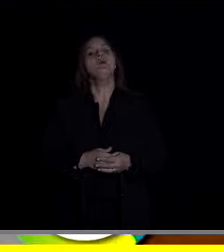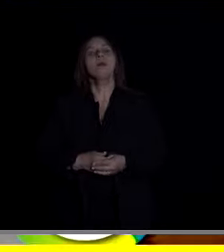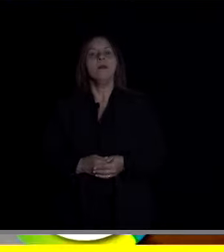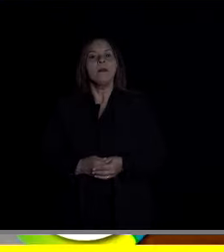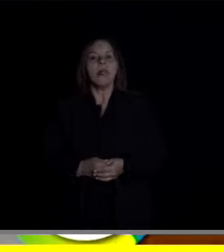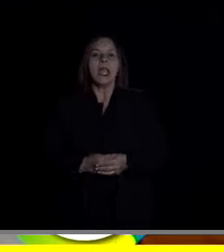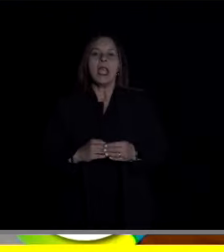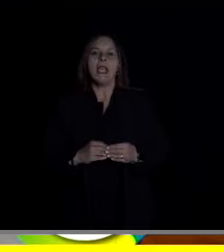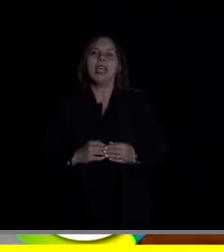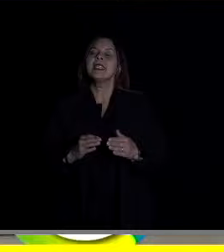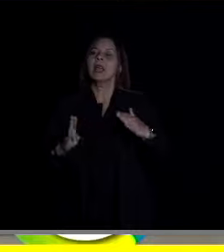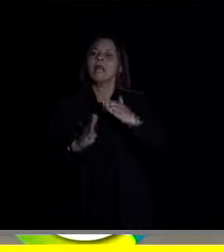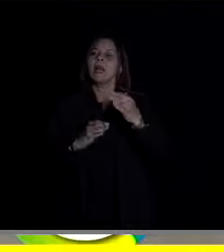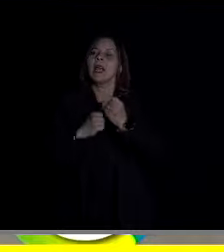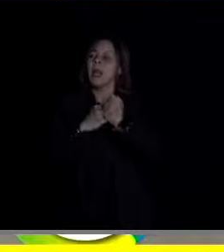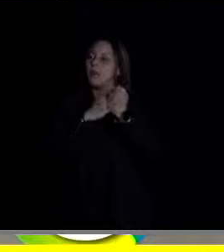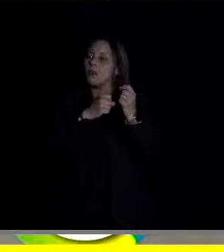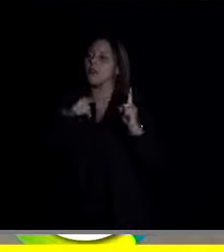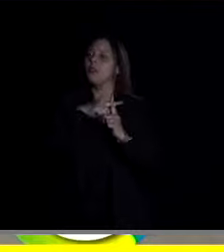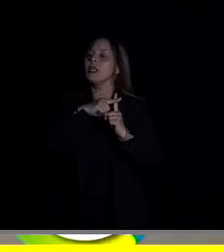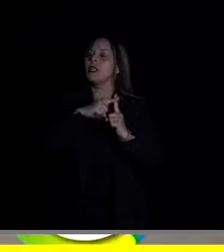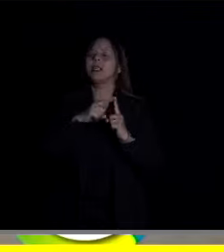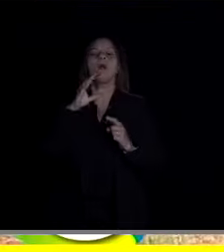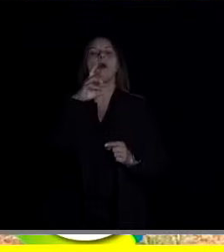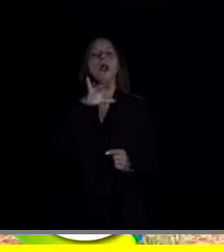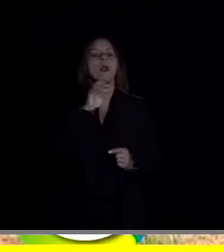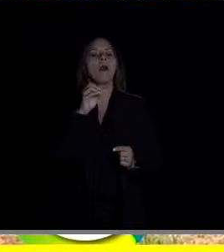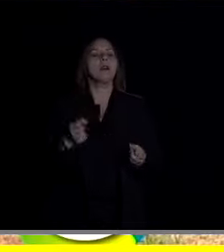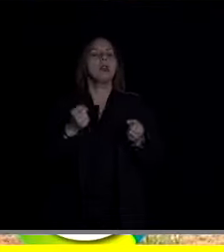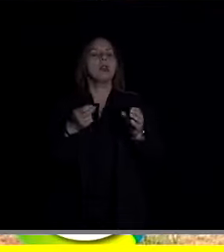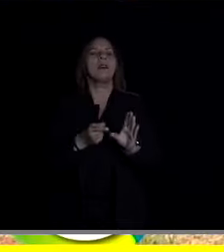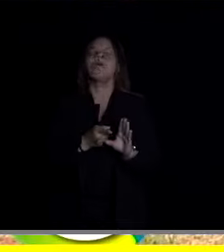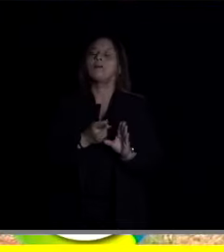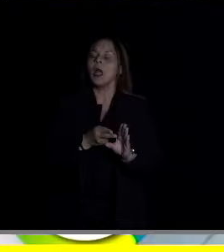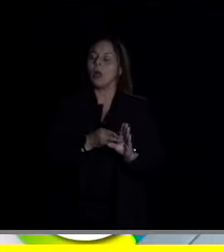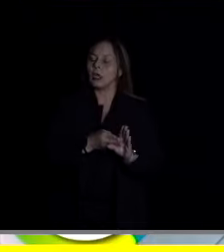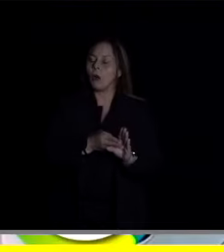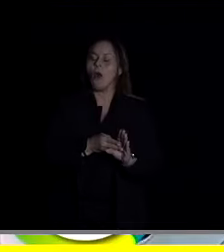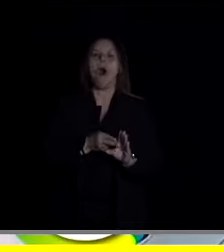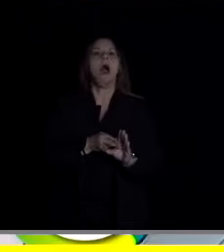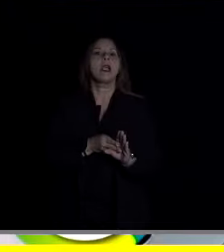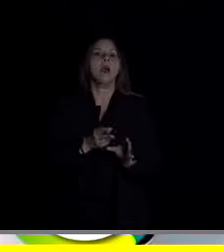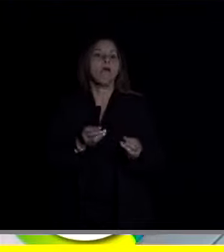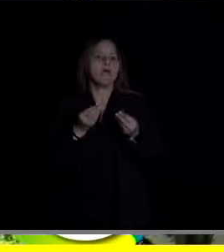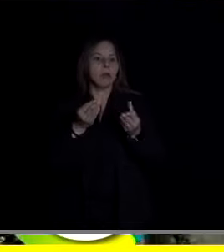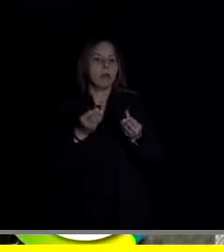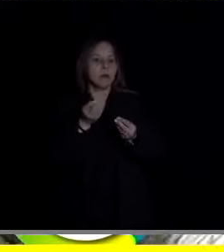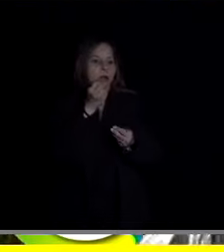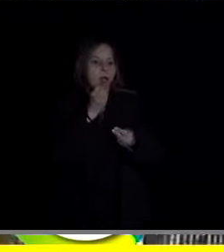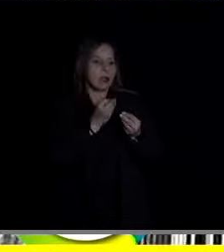Y bajo Apoyo Positivo Criollo se ofrecieron servicios psicológicos, de nutrición, entrega de suministros referidos